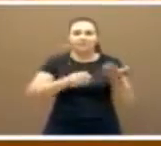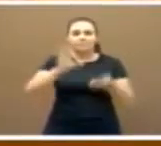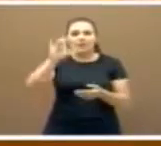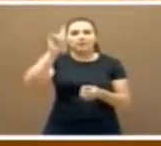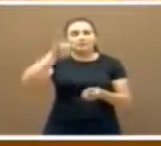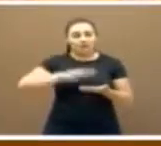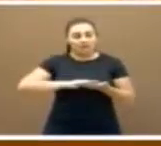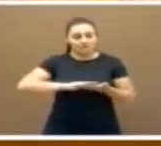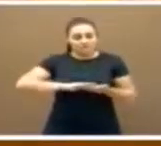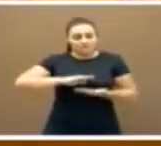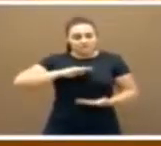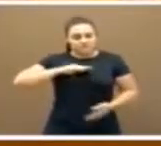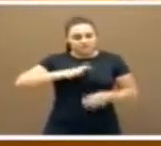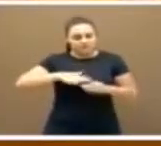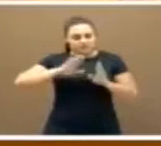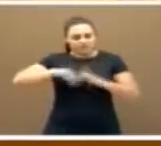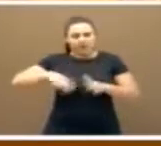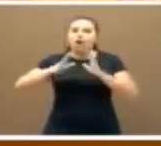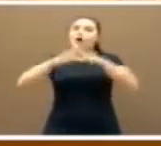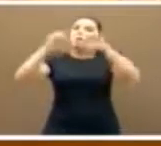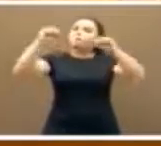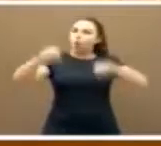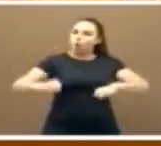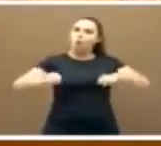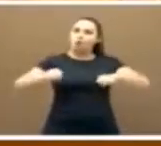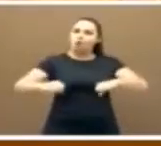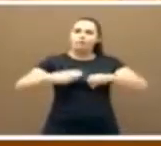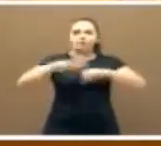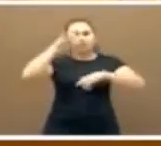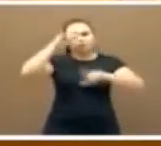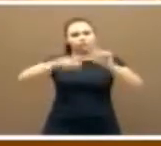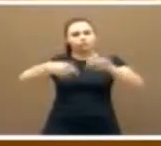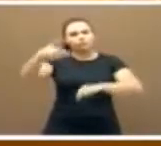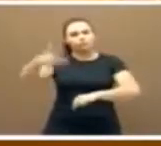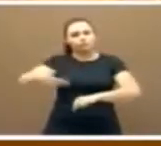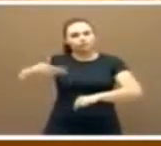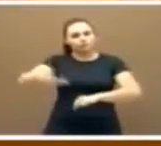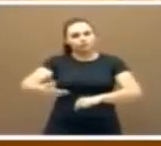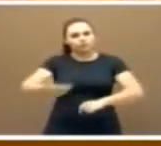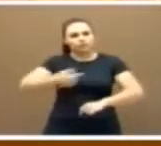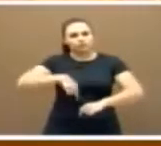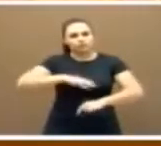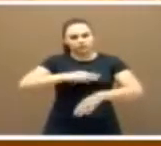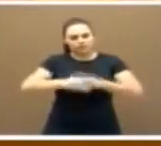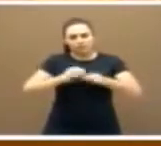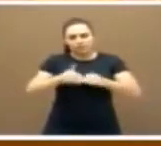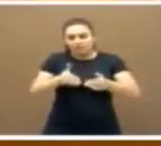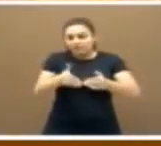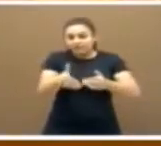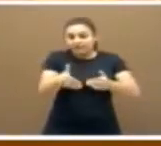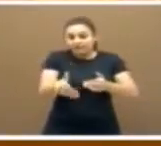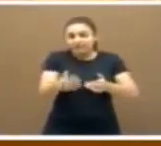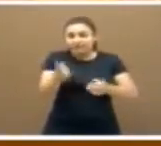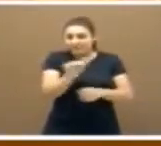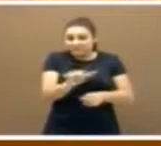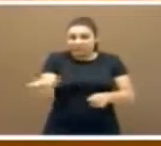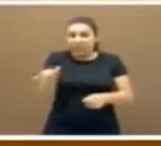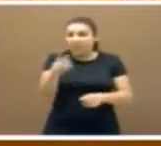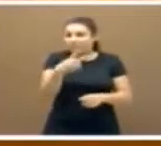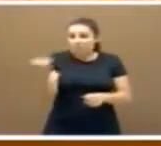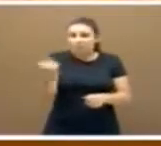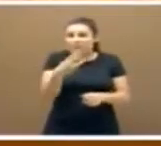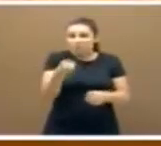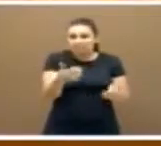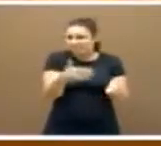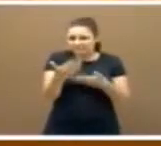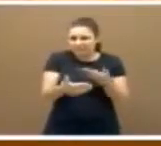la capacidad de llegar a grandes acuerdos respecto a las grandes decisiones que sin duda ninguna va a haber que tomar en un futuro cercano, esta semana, la que viene, la